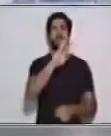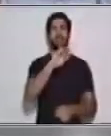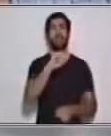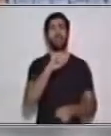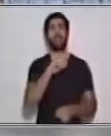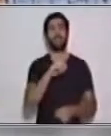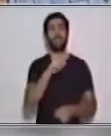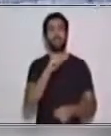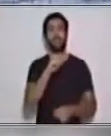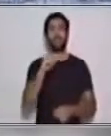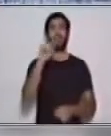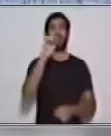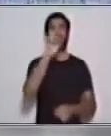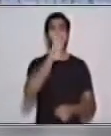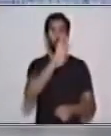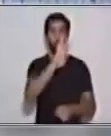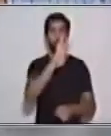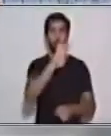3,